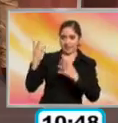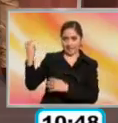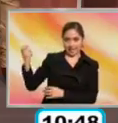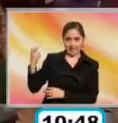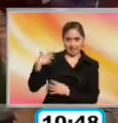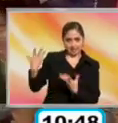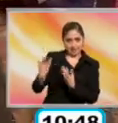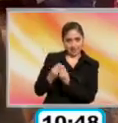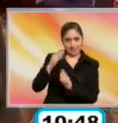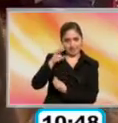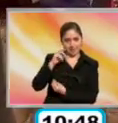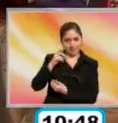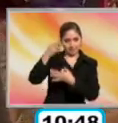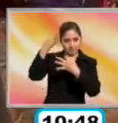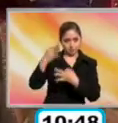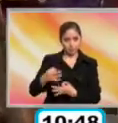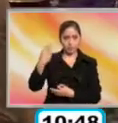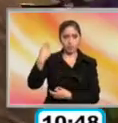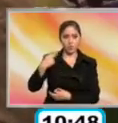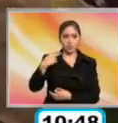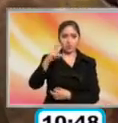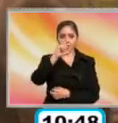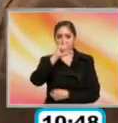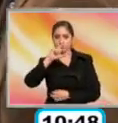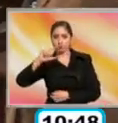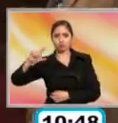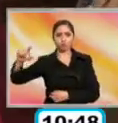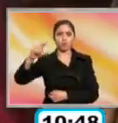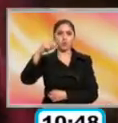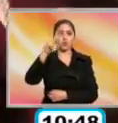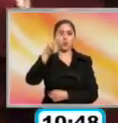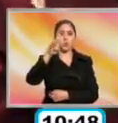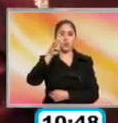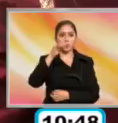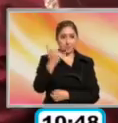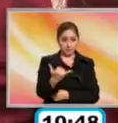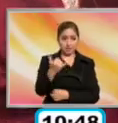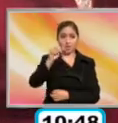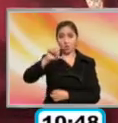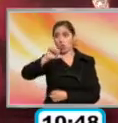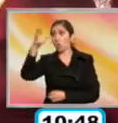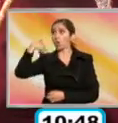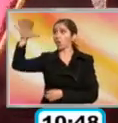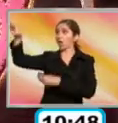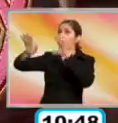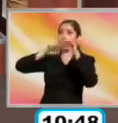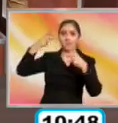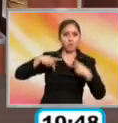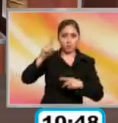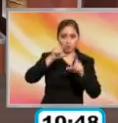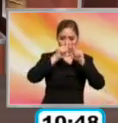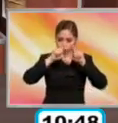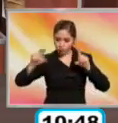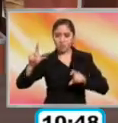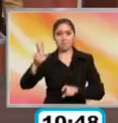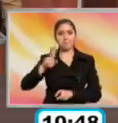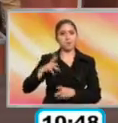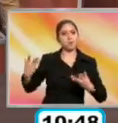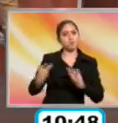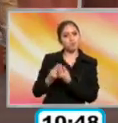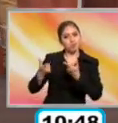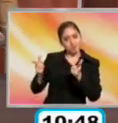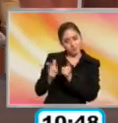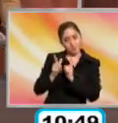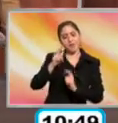banda. Sí, ¿Sí? personales, Mira. Ahí está. Ahí está. Rubí Para que no digan que me Escobar. traigo otra banda. No, de verdad, Sí, ¿cómo andamos le muy